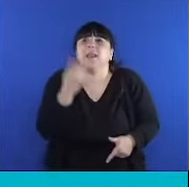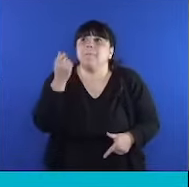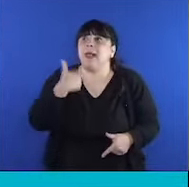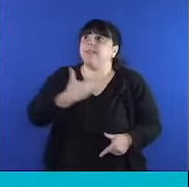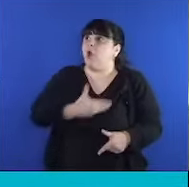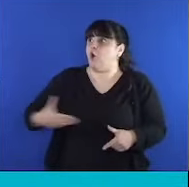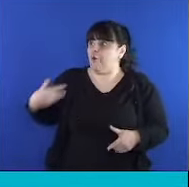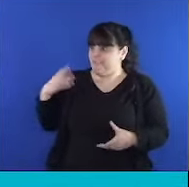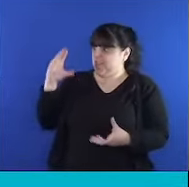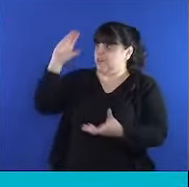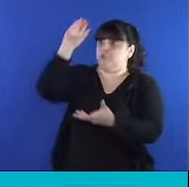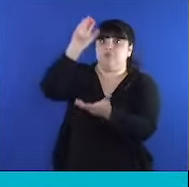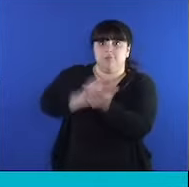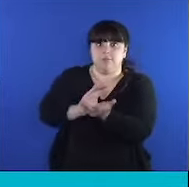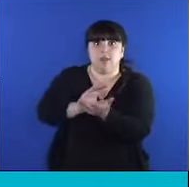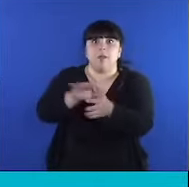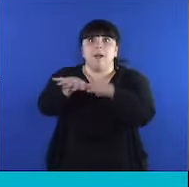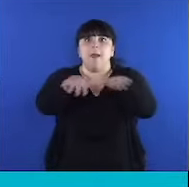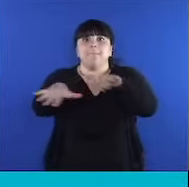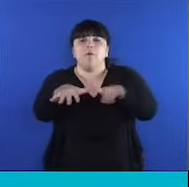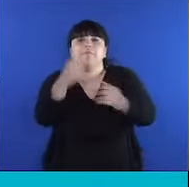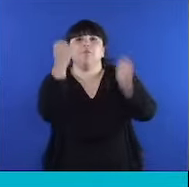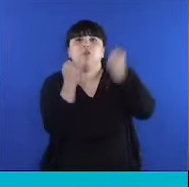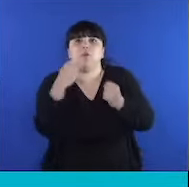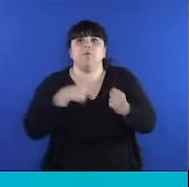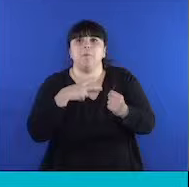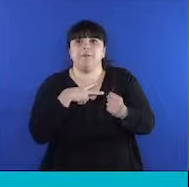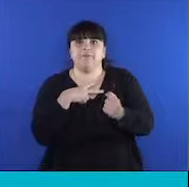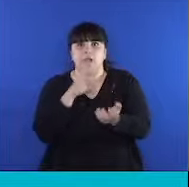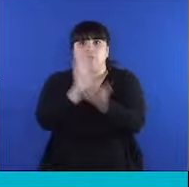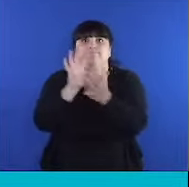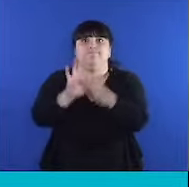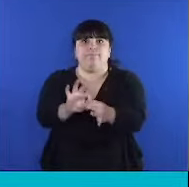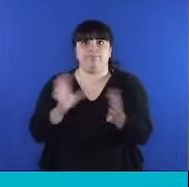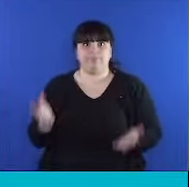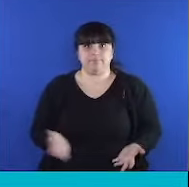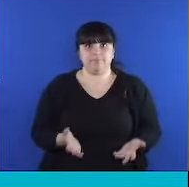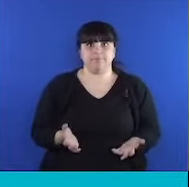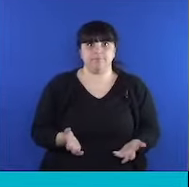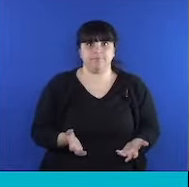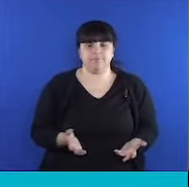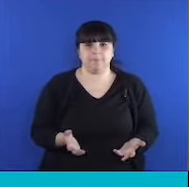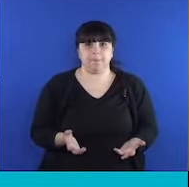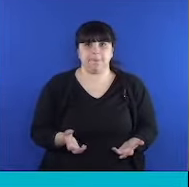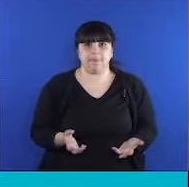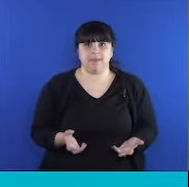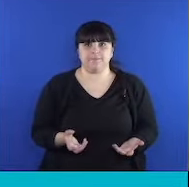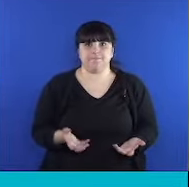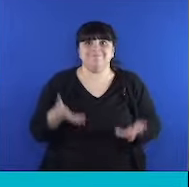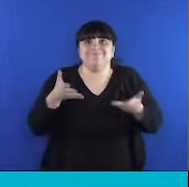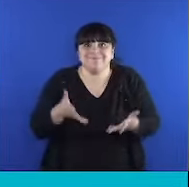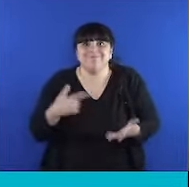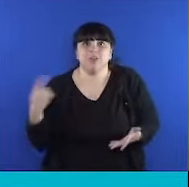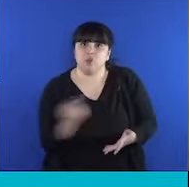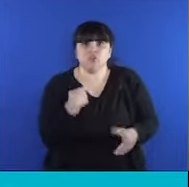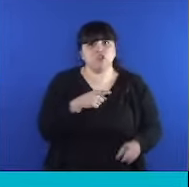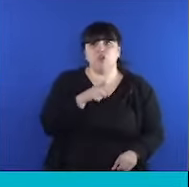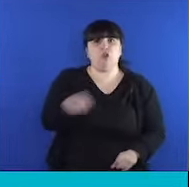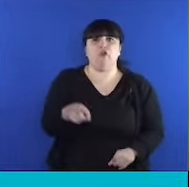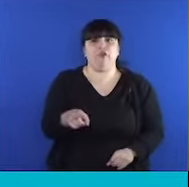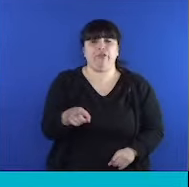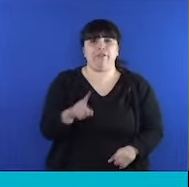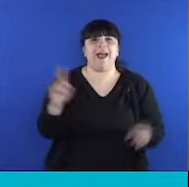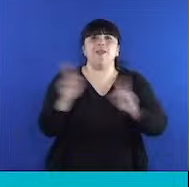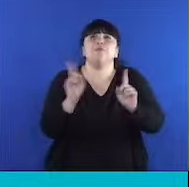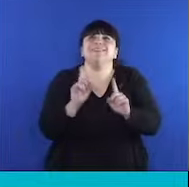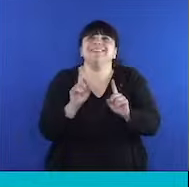para subsidiar un movimiento económico privado. Bueno, esto es lo que estamos en contra, porque no es un